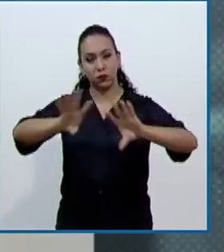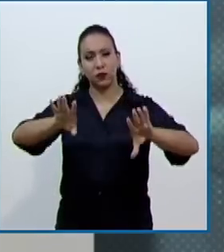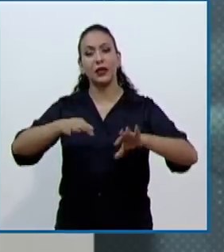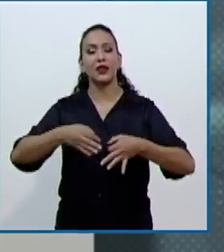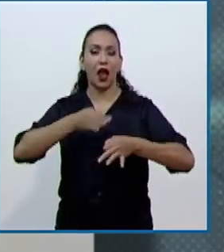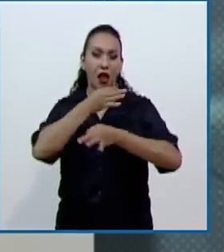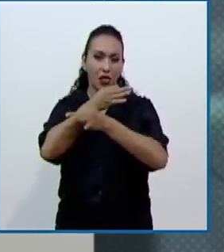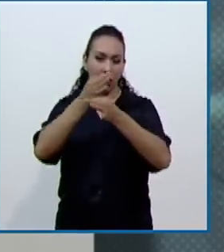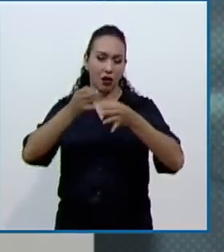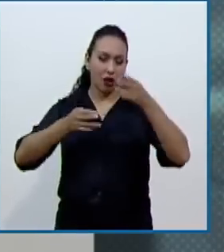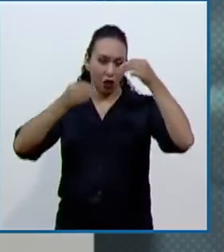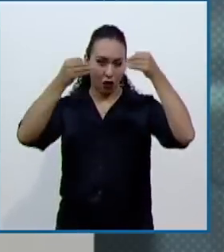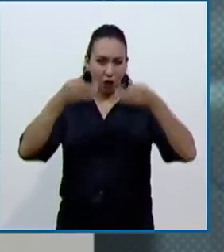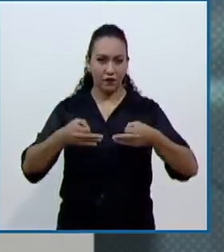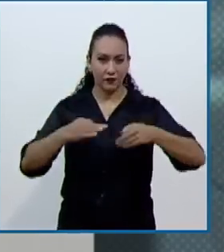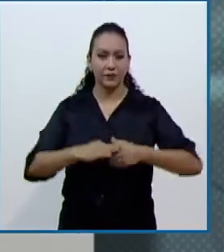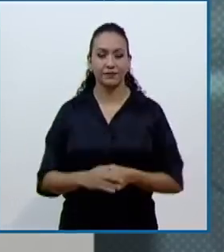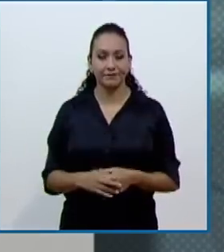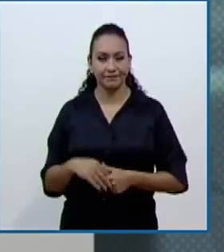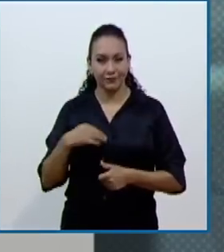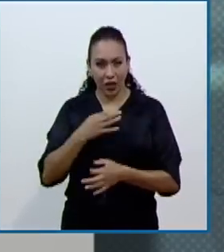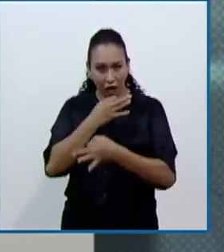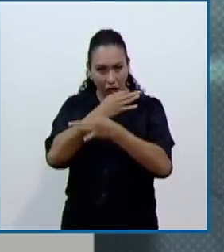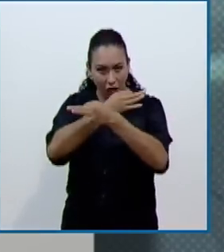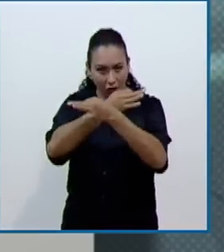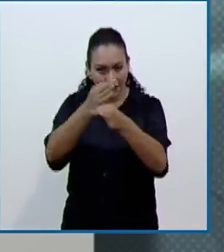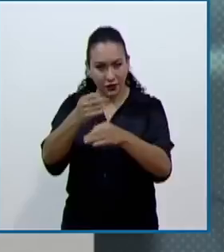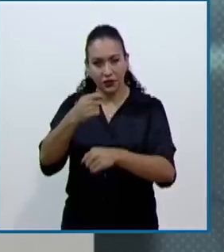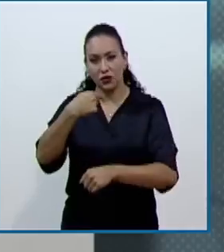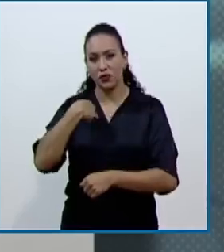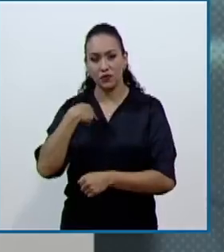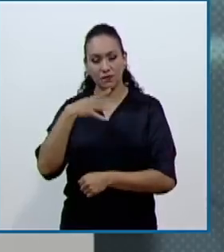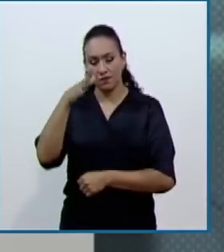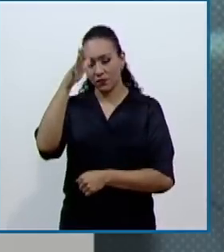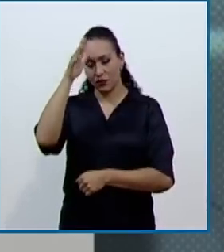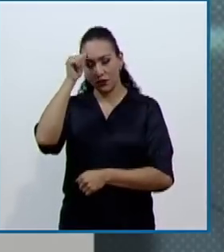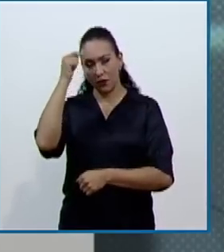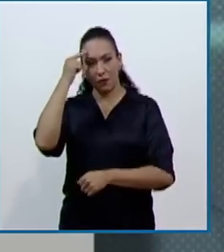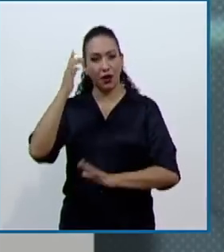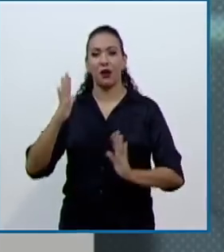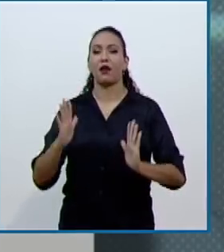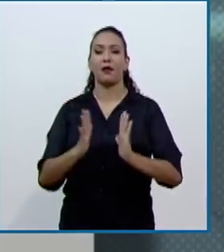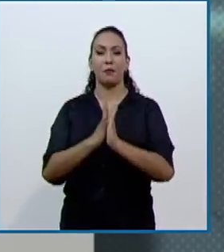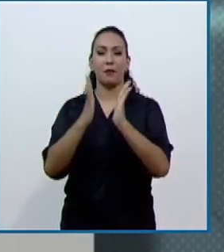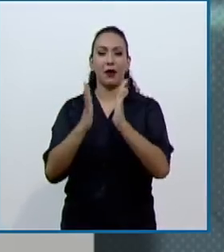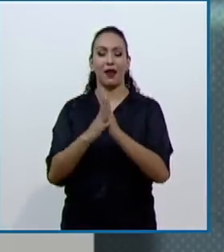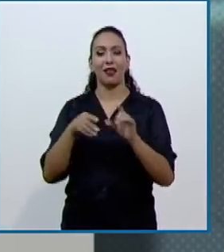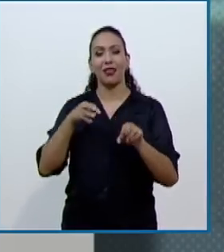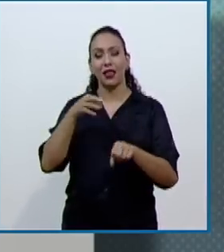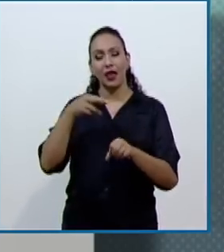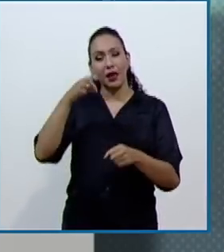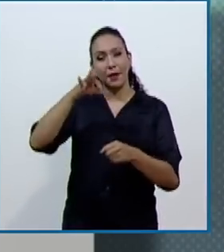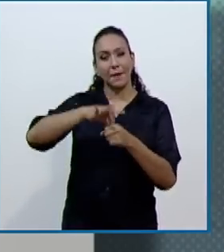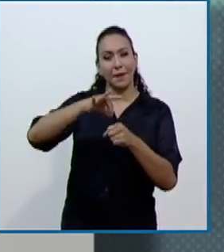año en curso, hago de su conocimiento mi declinación para participar en el proceso electoral